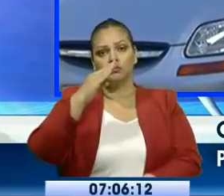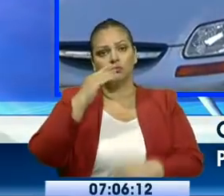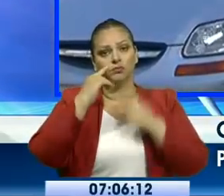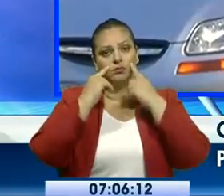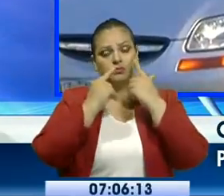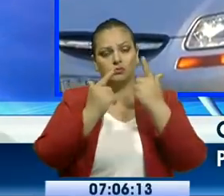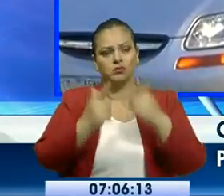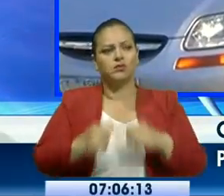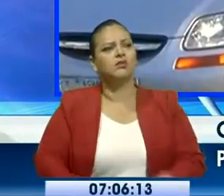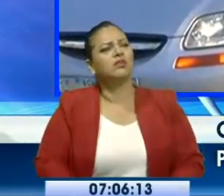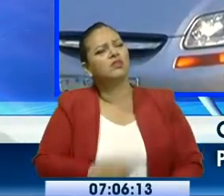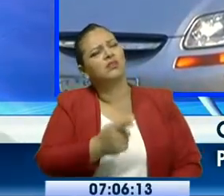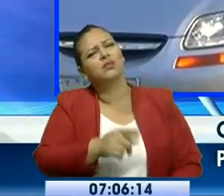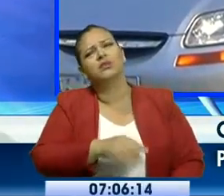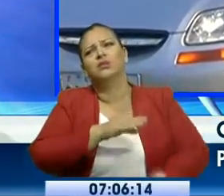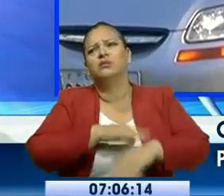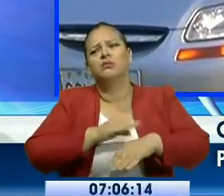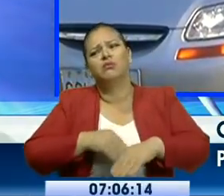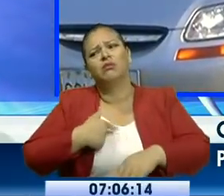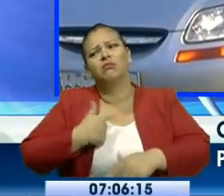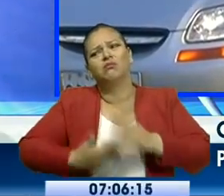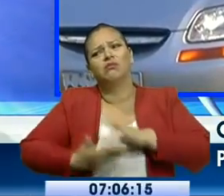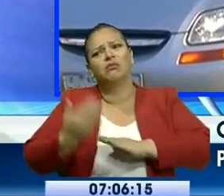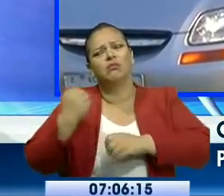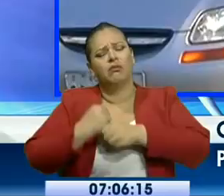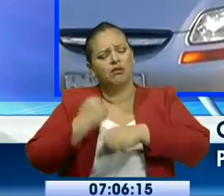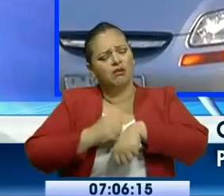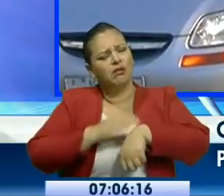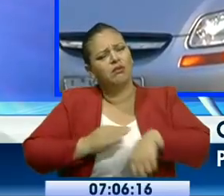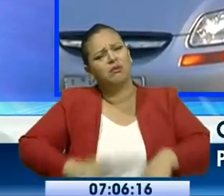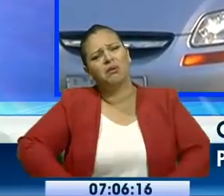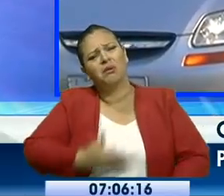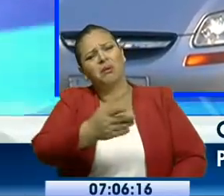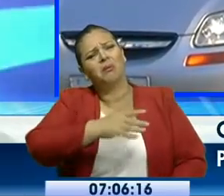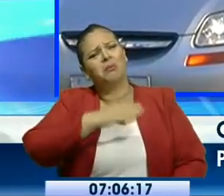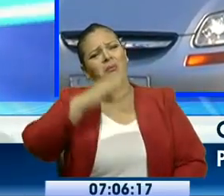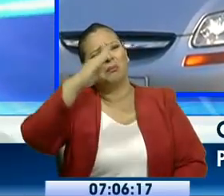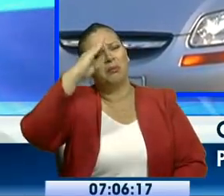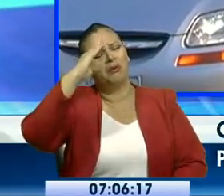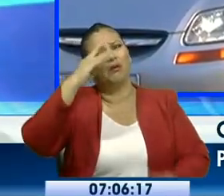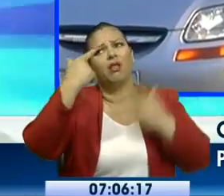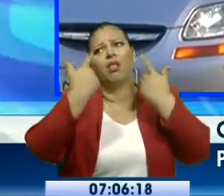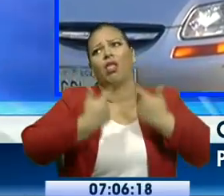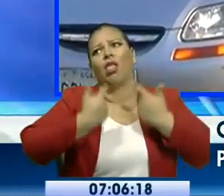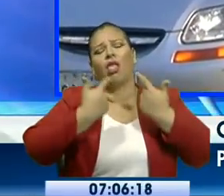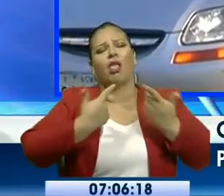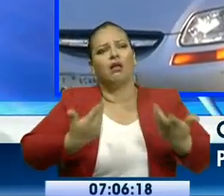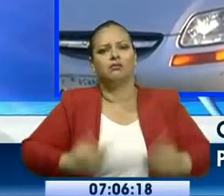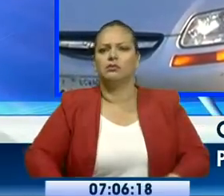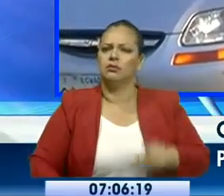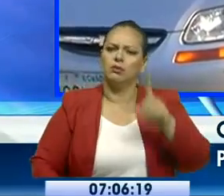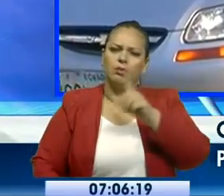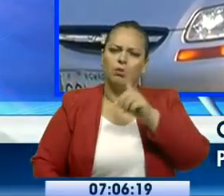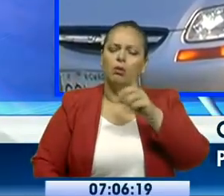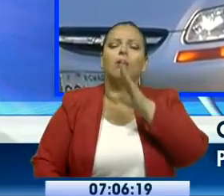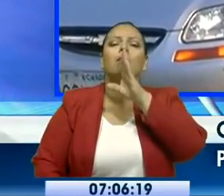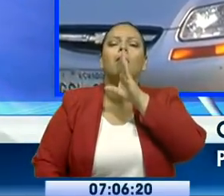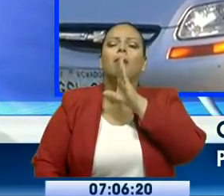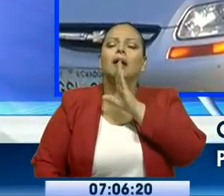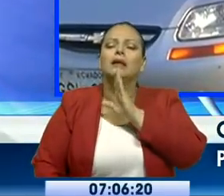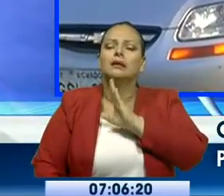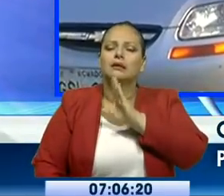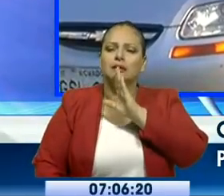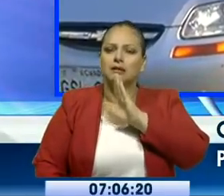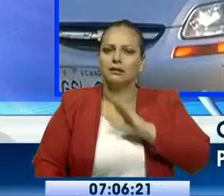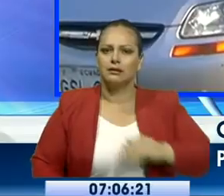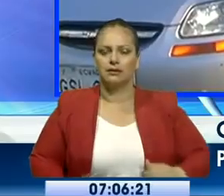pero debe ser así. Debemos aportar y colaborar con la Policía Nacional. Bueno, más adelante volveremos a enlazarnos contigo, Jorge, y mira cómo ese señor se